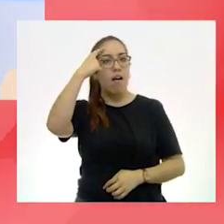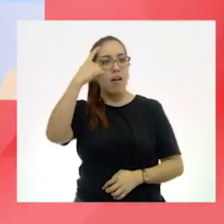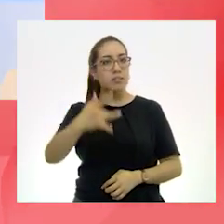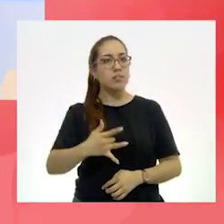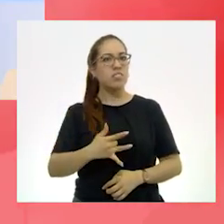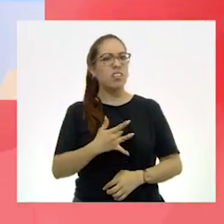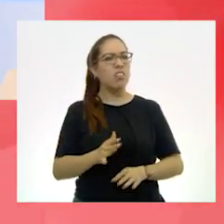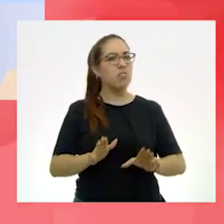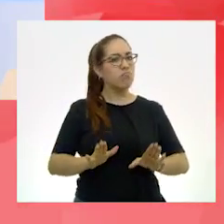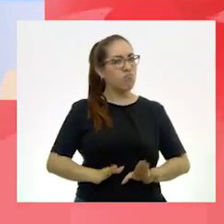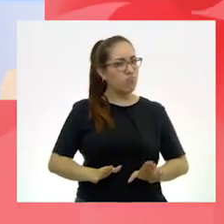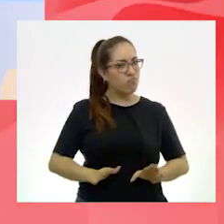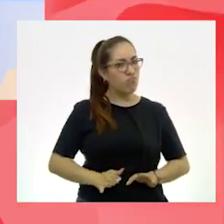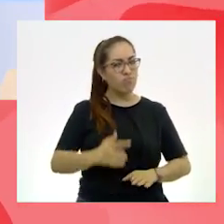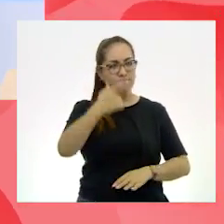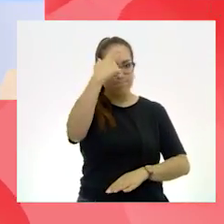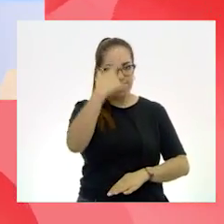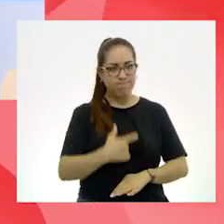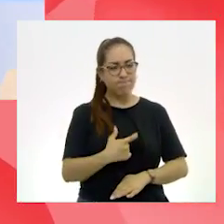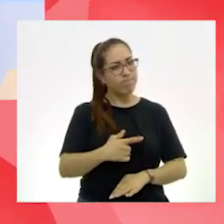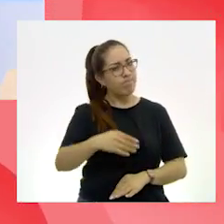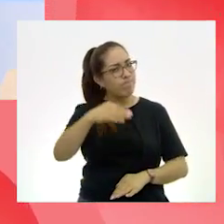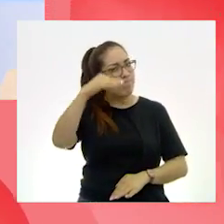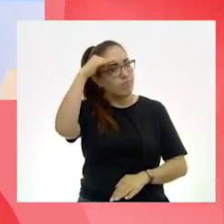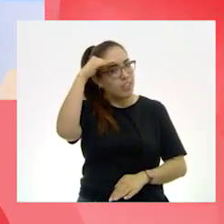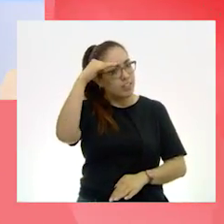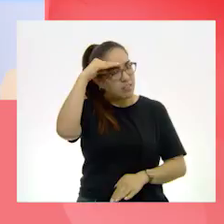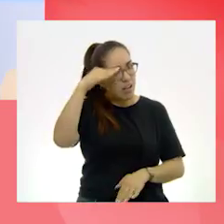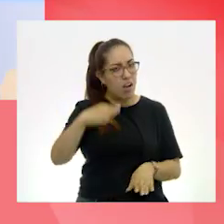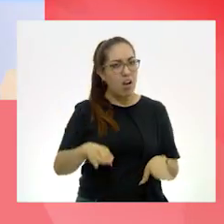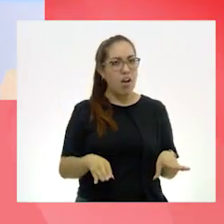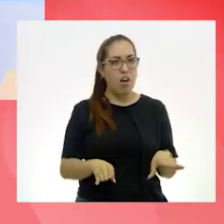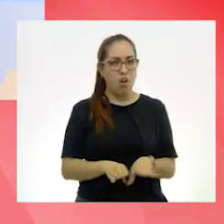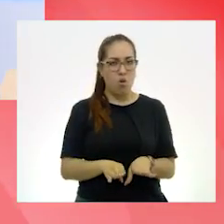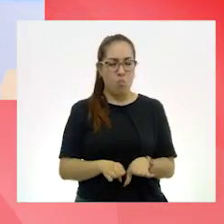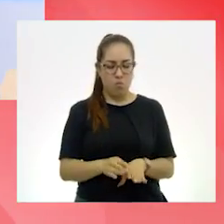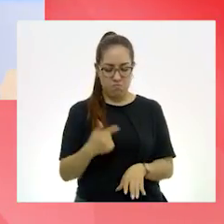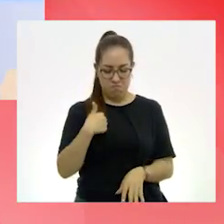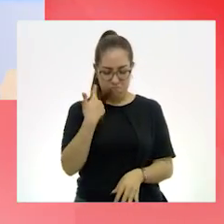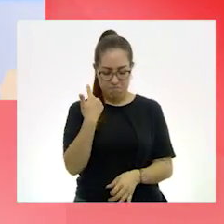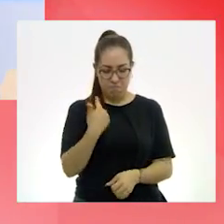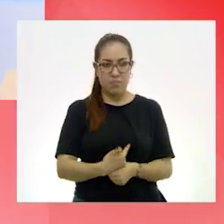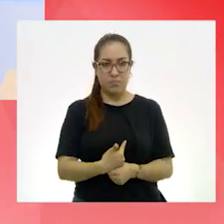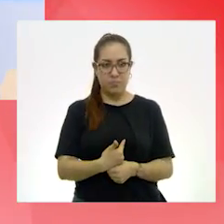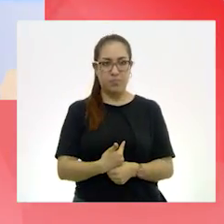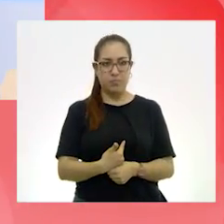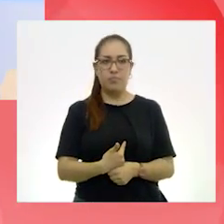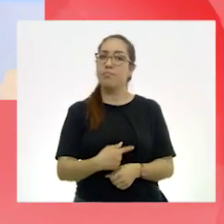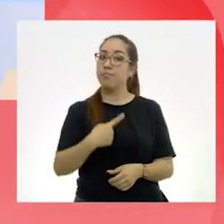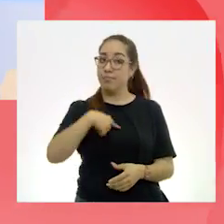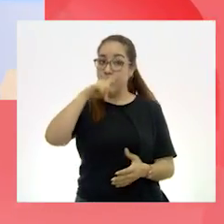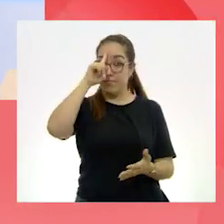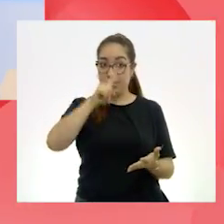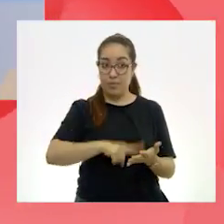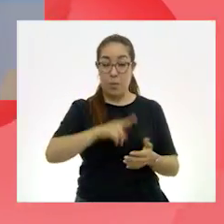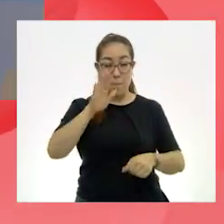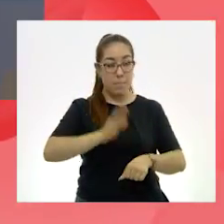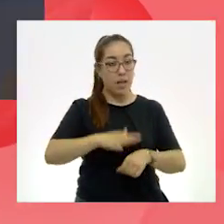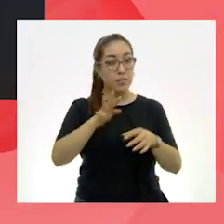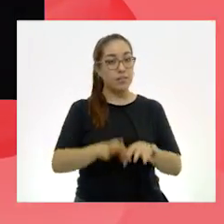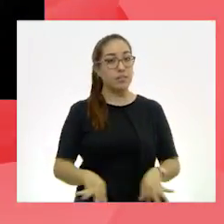que va formando una conciencia de él. Y creo que lo más